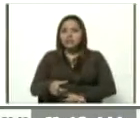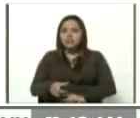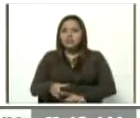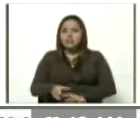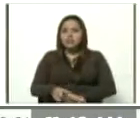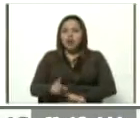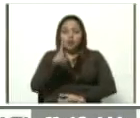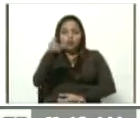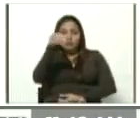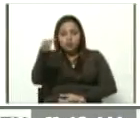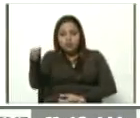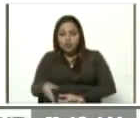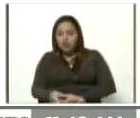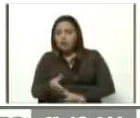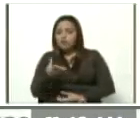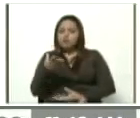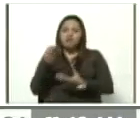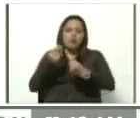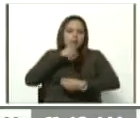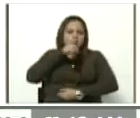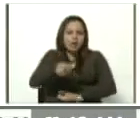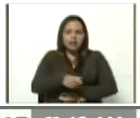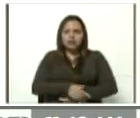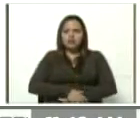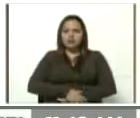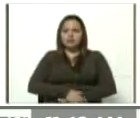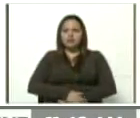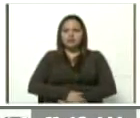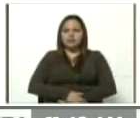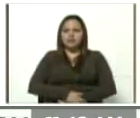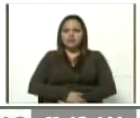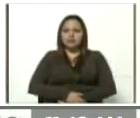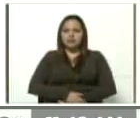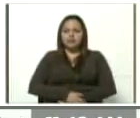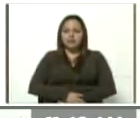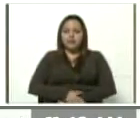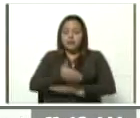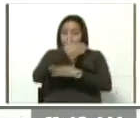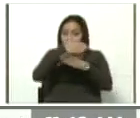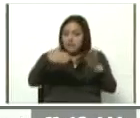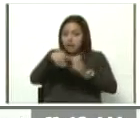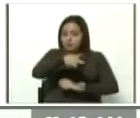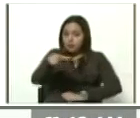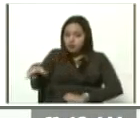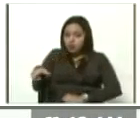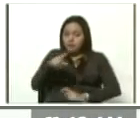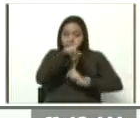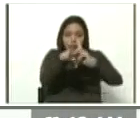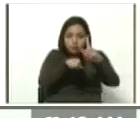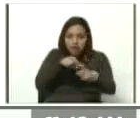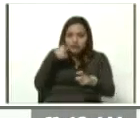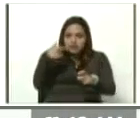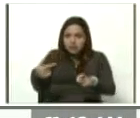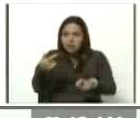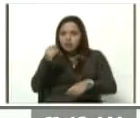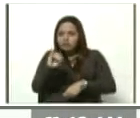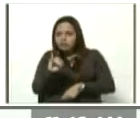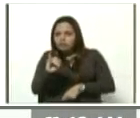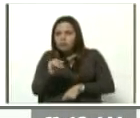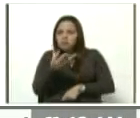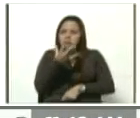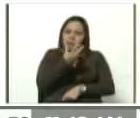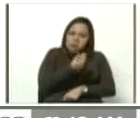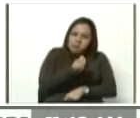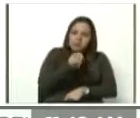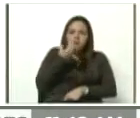un 62% de los encuestados en línea general, o sea, más de la mitad de las personas encuestadas destaca que su situación está muy buena,